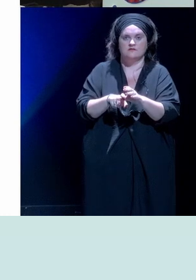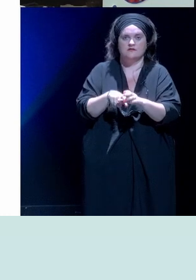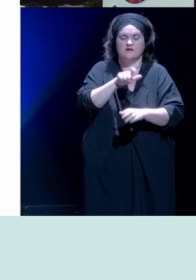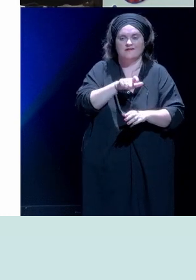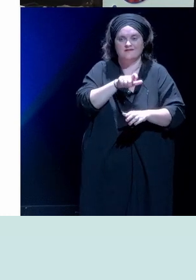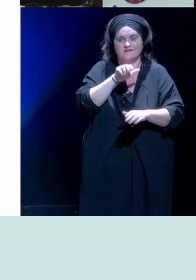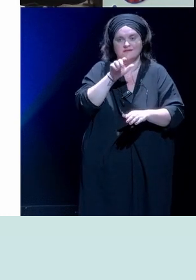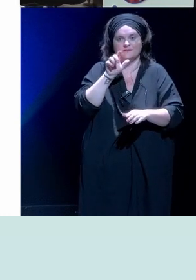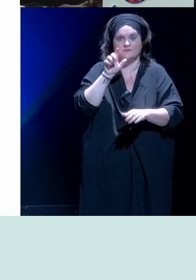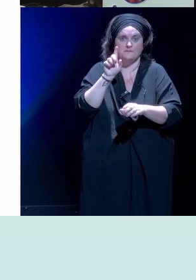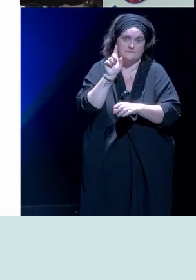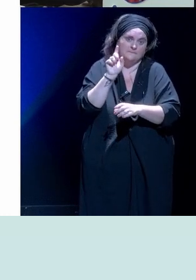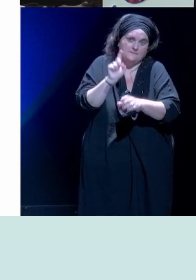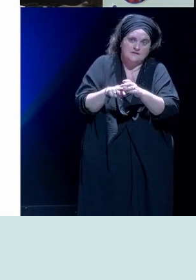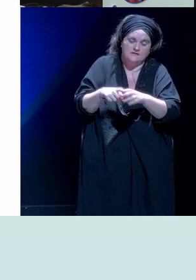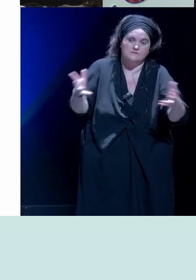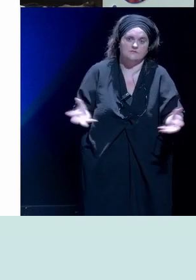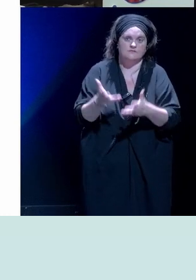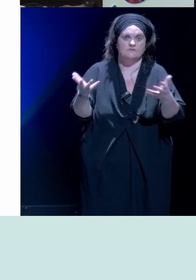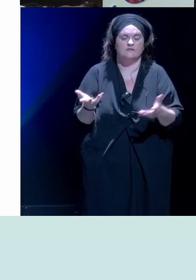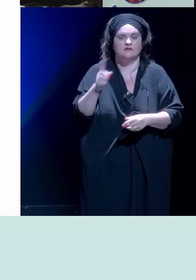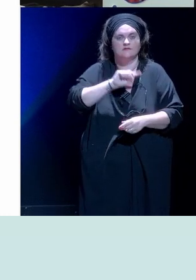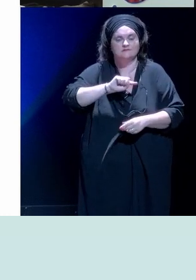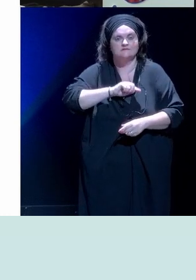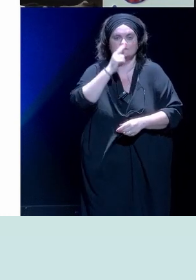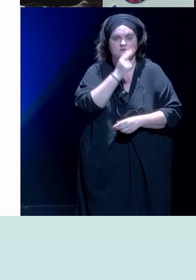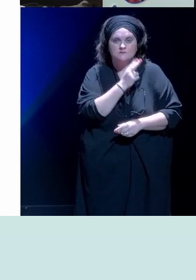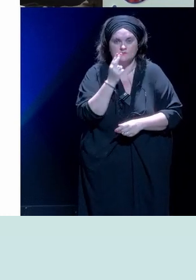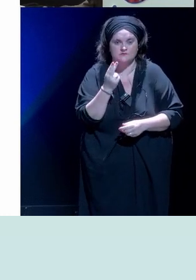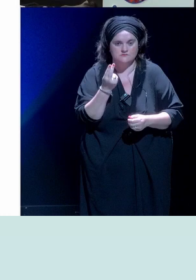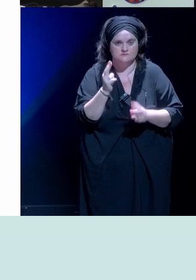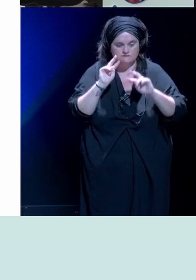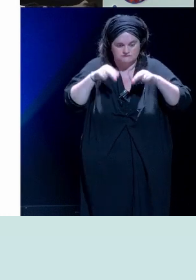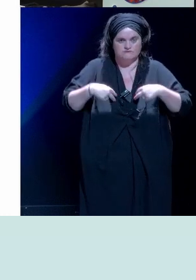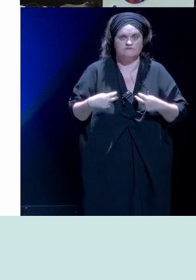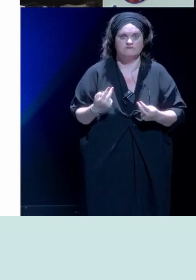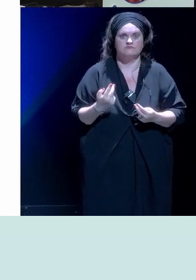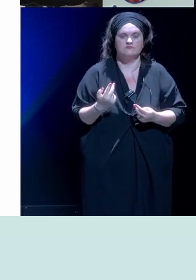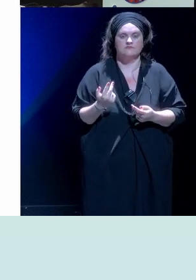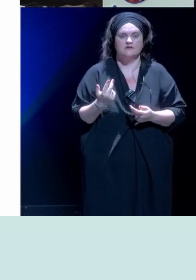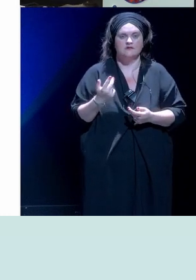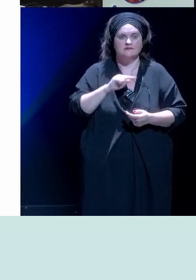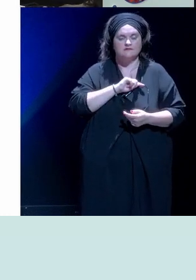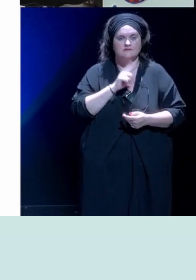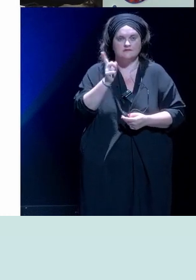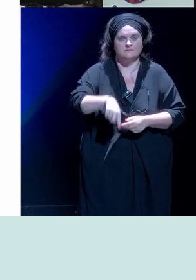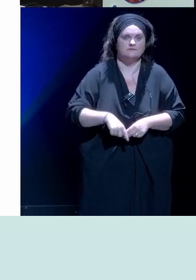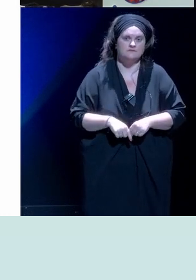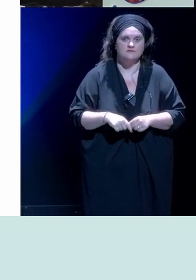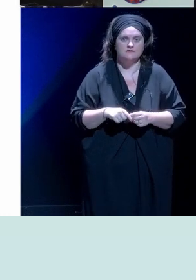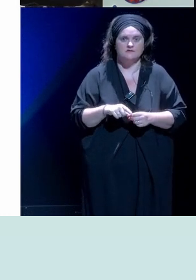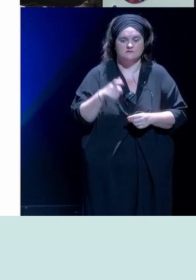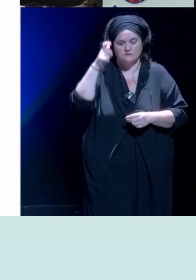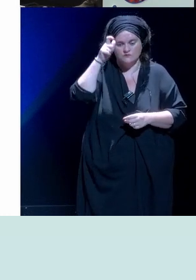personas participen, a que se sientan verdaderamente comprometidas en asuntos de su